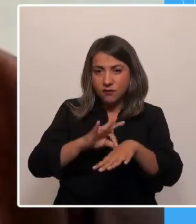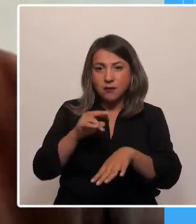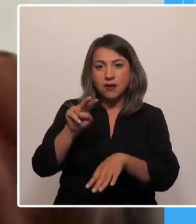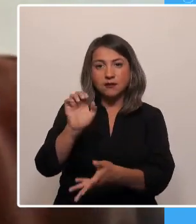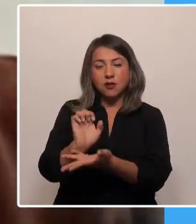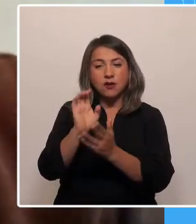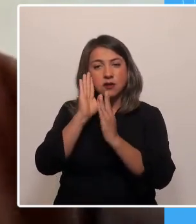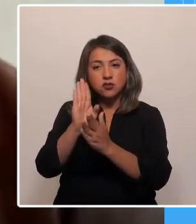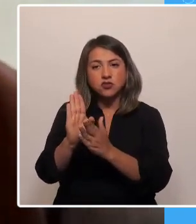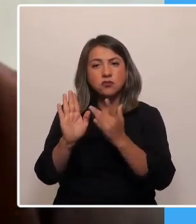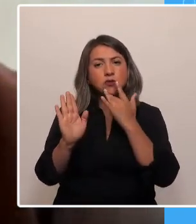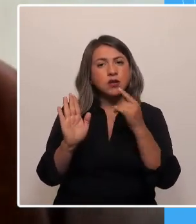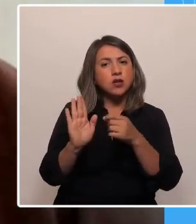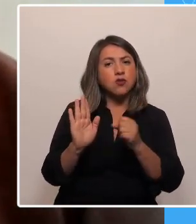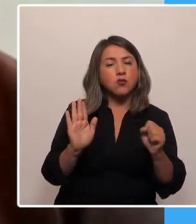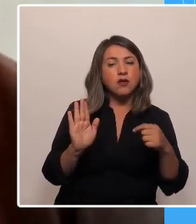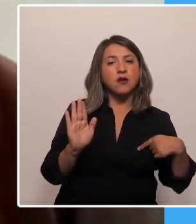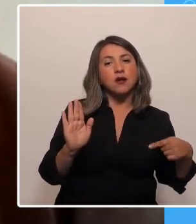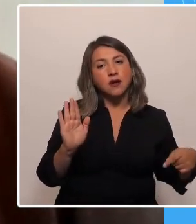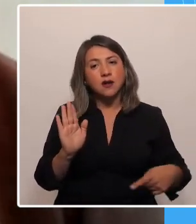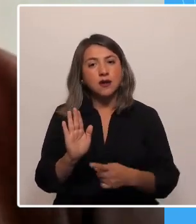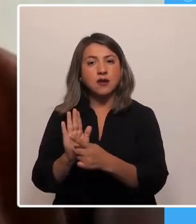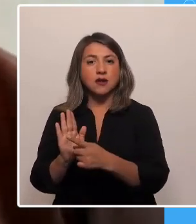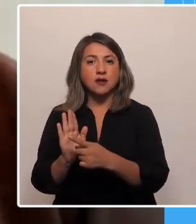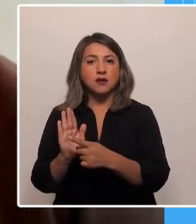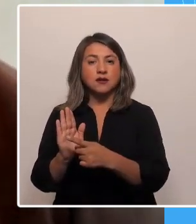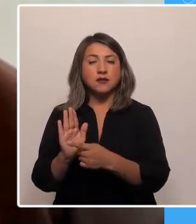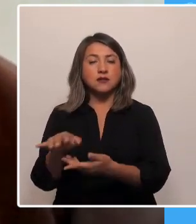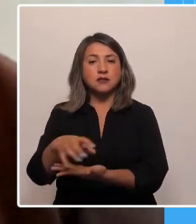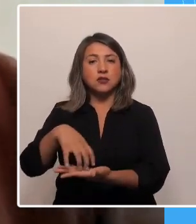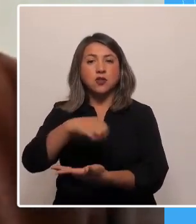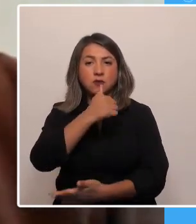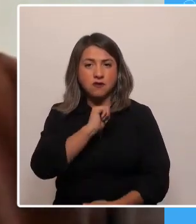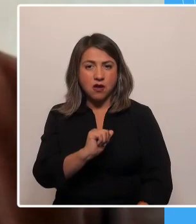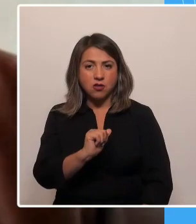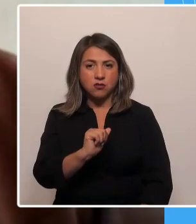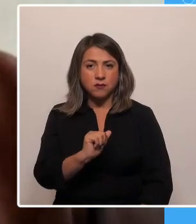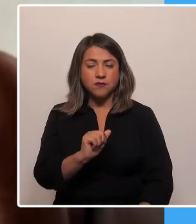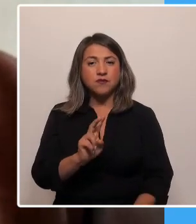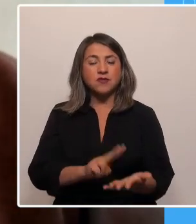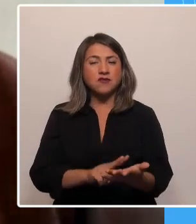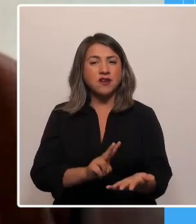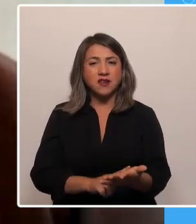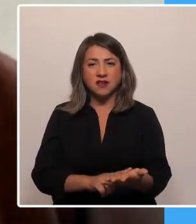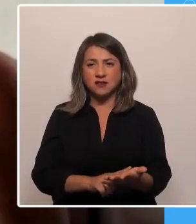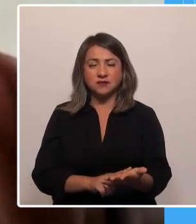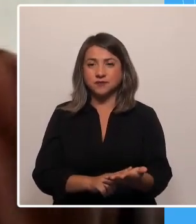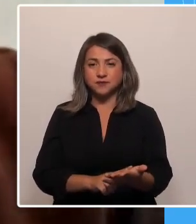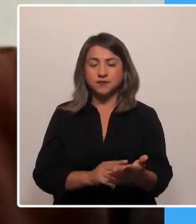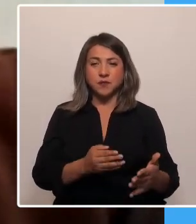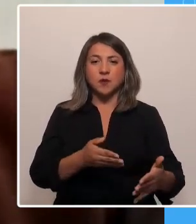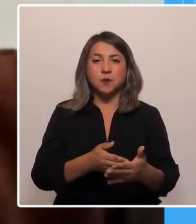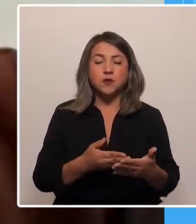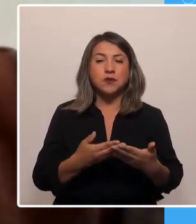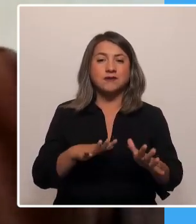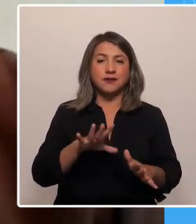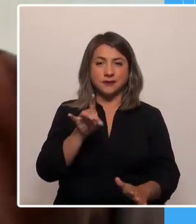del Estado, por qué no va a poder atenderse en el sector privado? Me parece una coacción a su libertad de